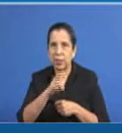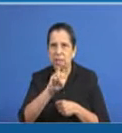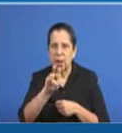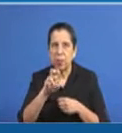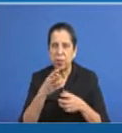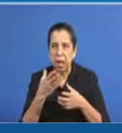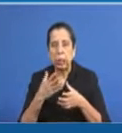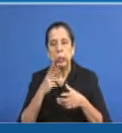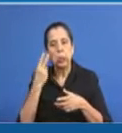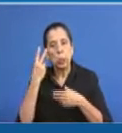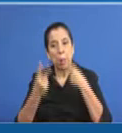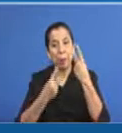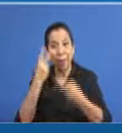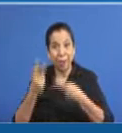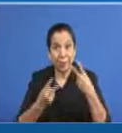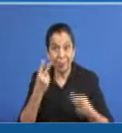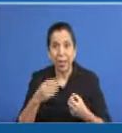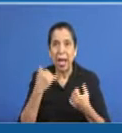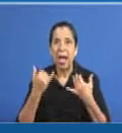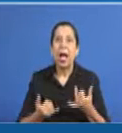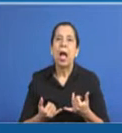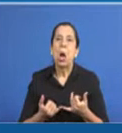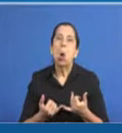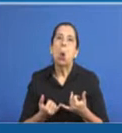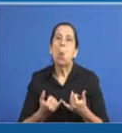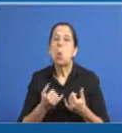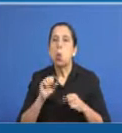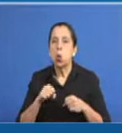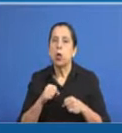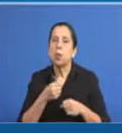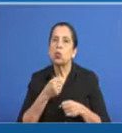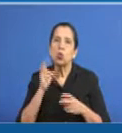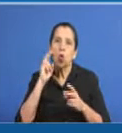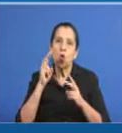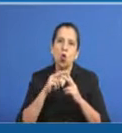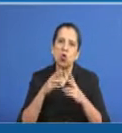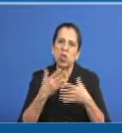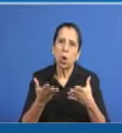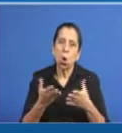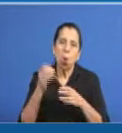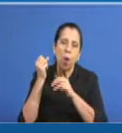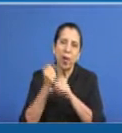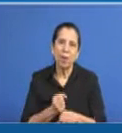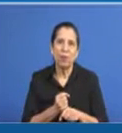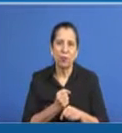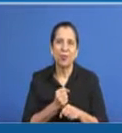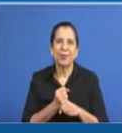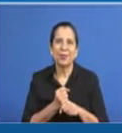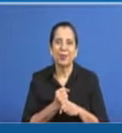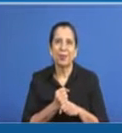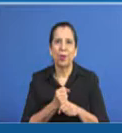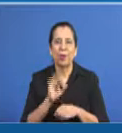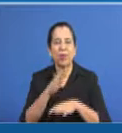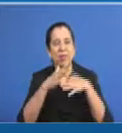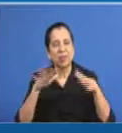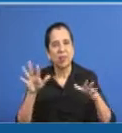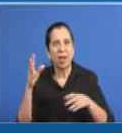absoluta. Ojalá podamos pasar por allá, hacer un recorrido y conocer las instalaciones de la Fundación de Biodiversidad Tropical de Panamá. Gracias,